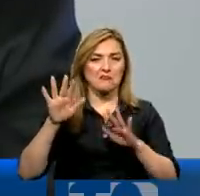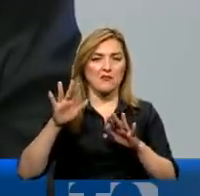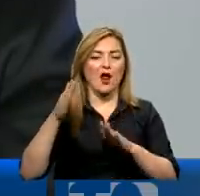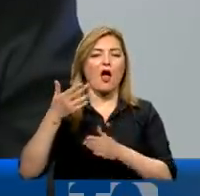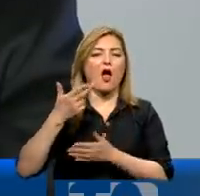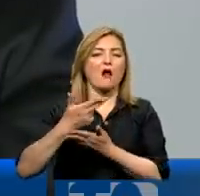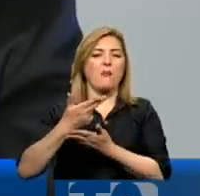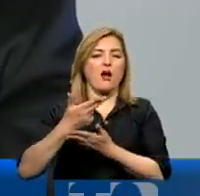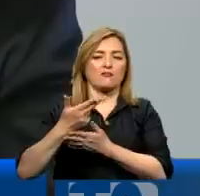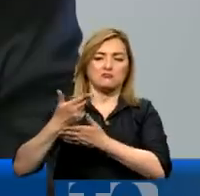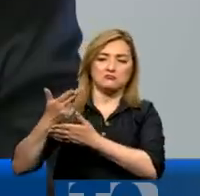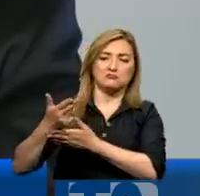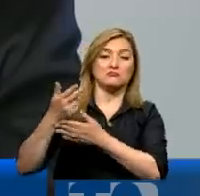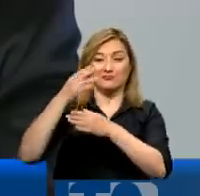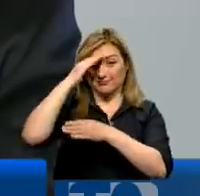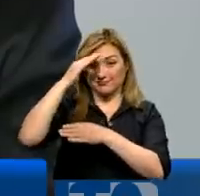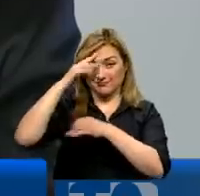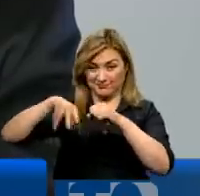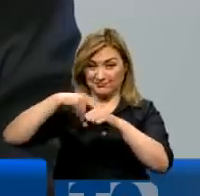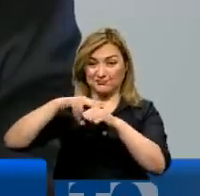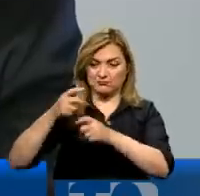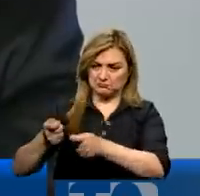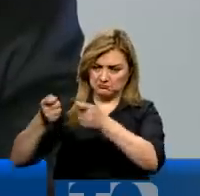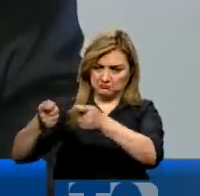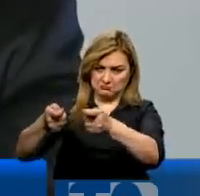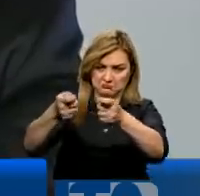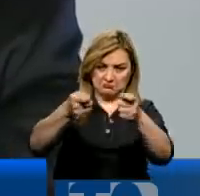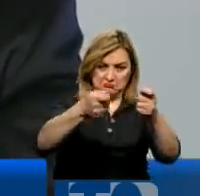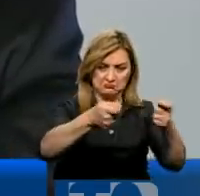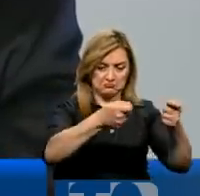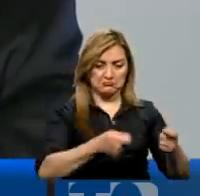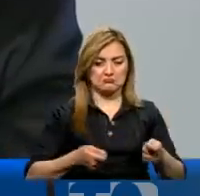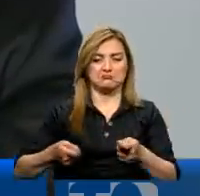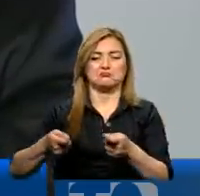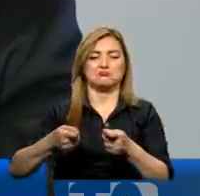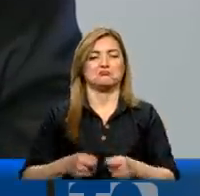cifra exacta, armas para poder dotar.